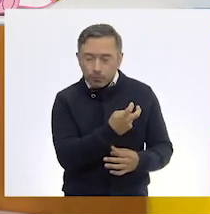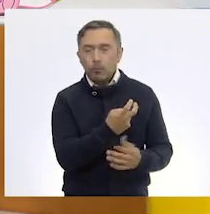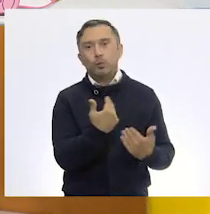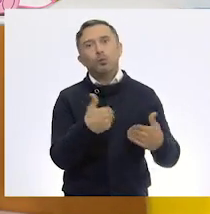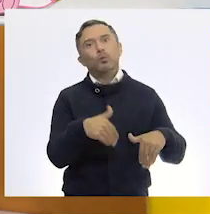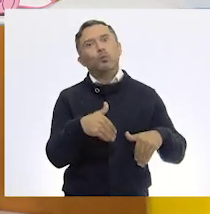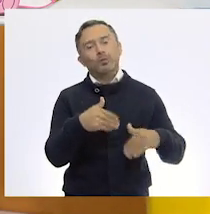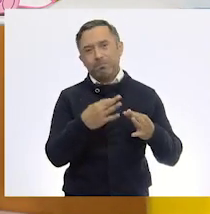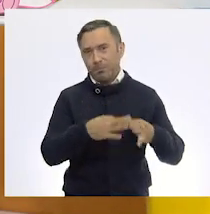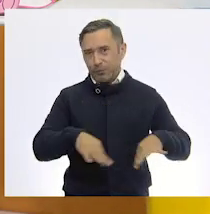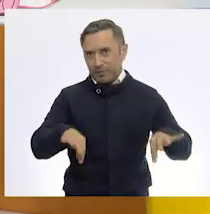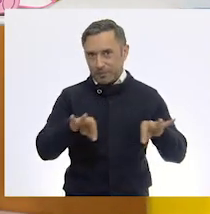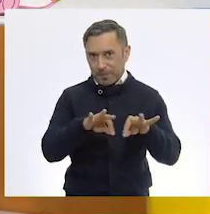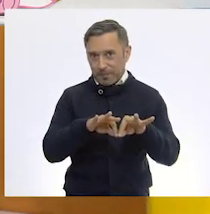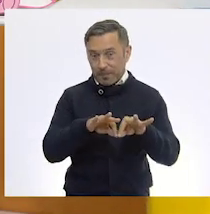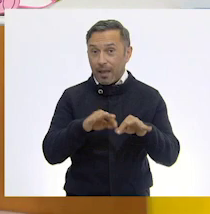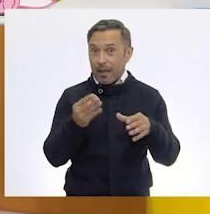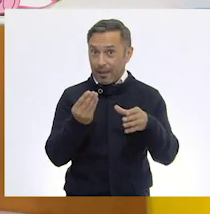nuestra clase,